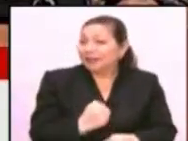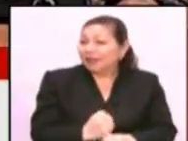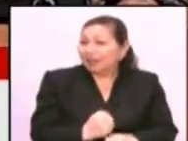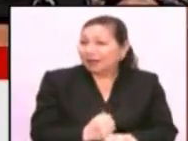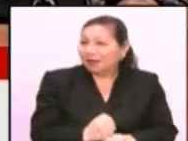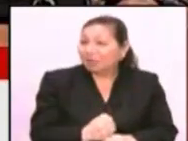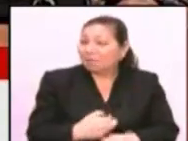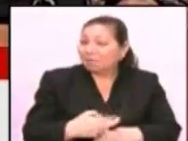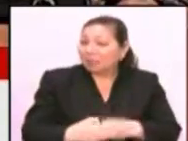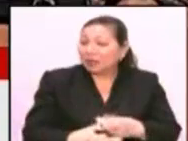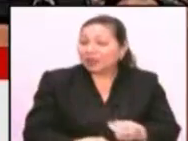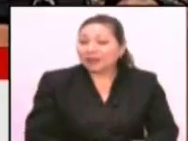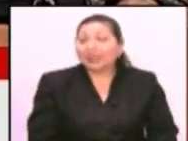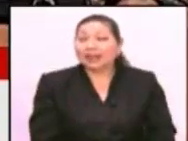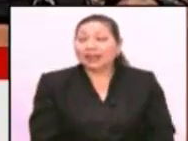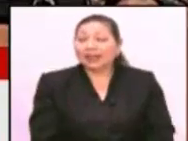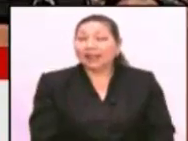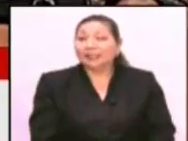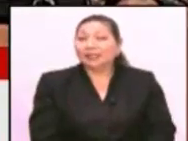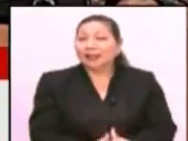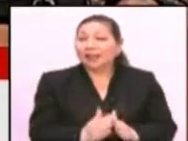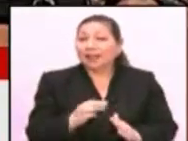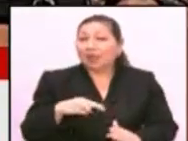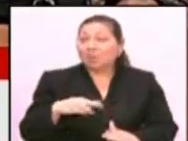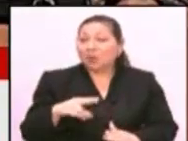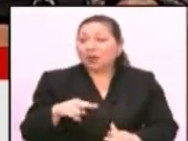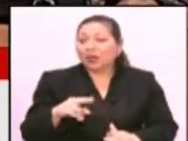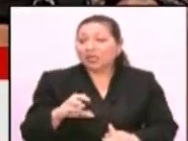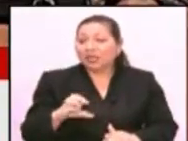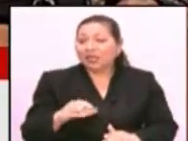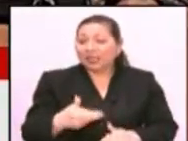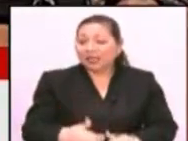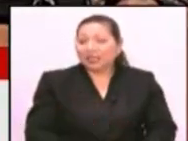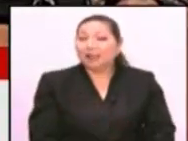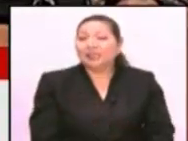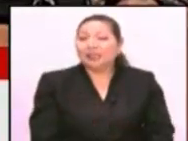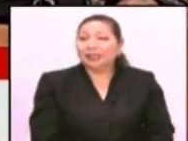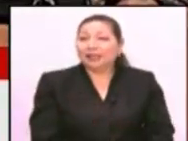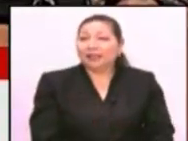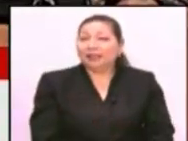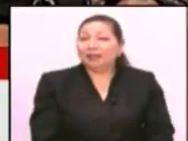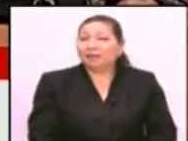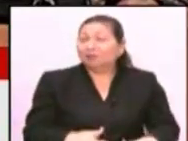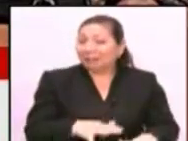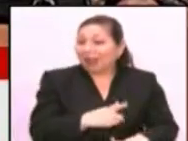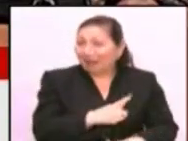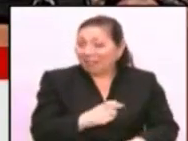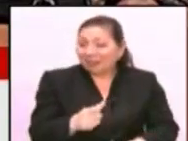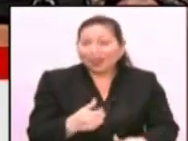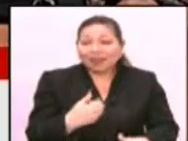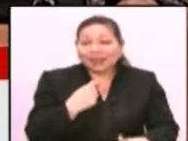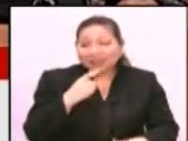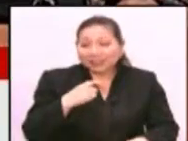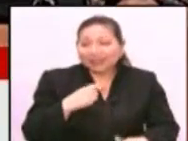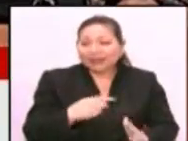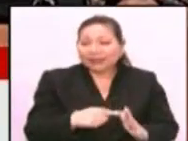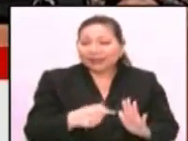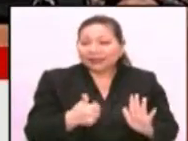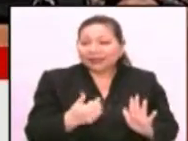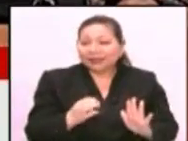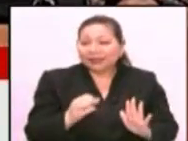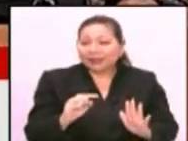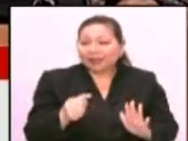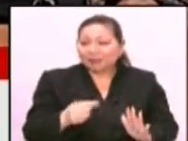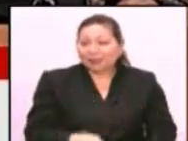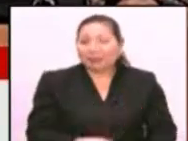que quiere sacar una producción, como el caso de Santa Mónica, por ejemplo, el empresario que produce Guinness, y que nos dijo, mira, yo necesito sacar